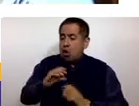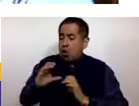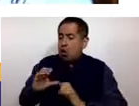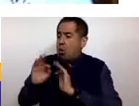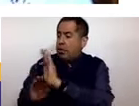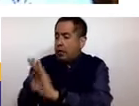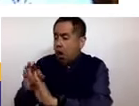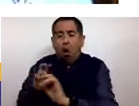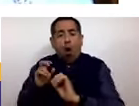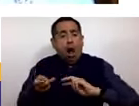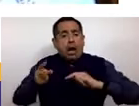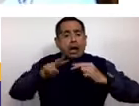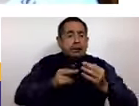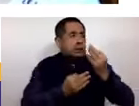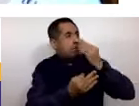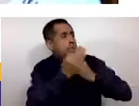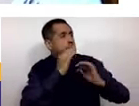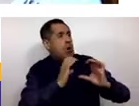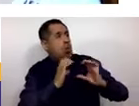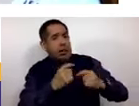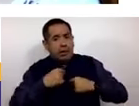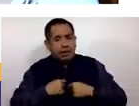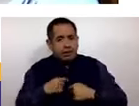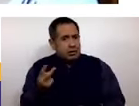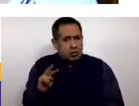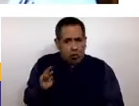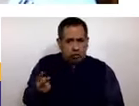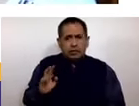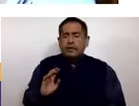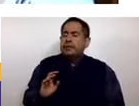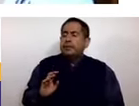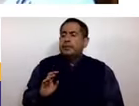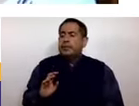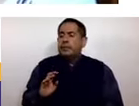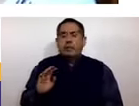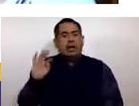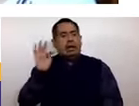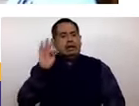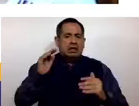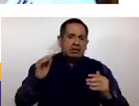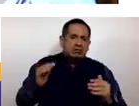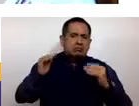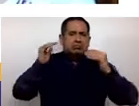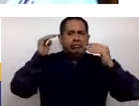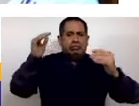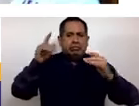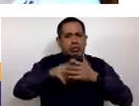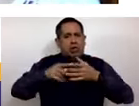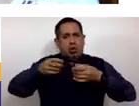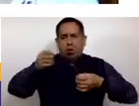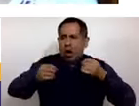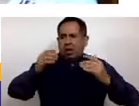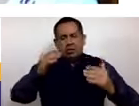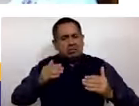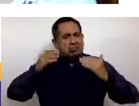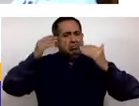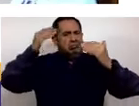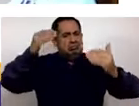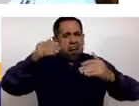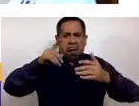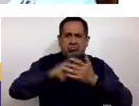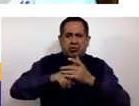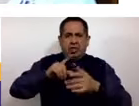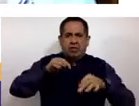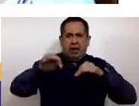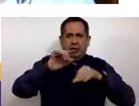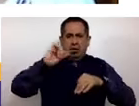también cuidamos, por mucho que seamos, que tengamos investiduras, por mucho que tengamos puestos, por mucho que tengamos una función pública,